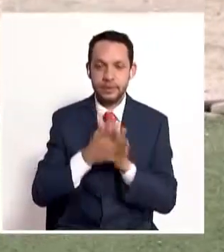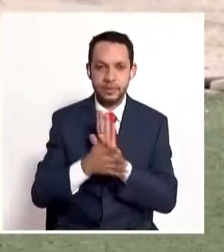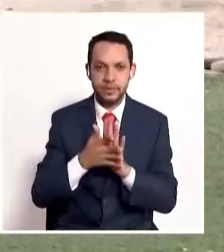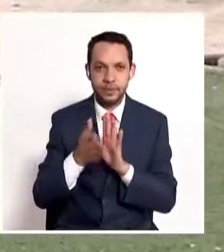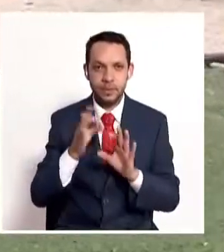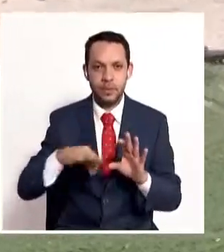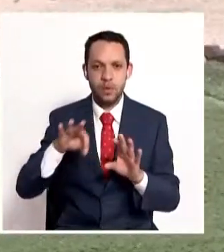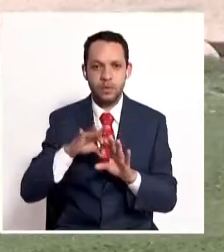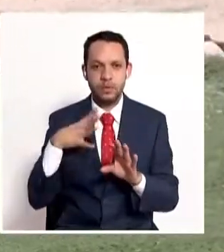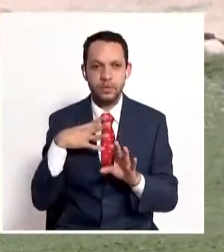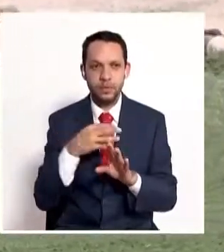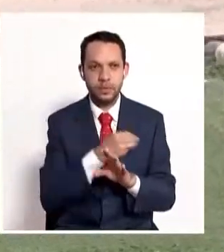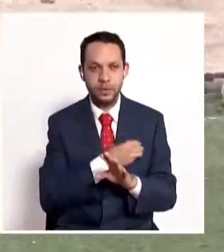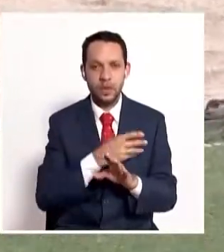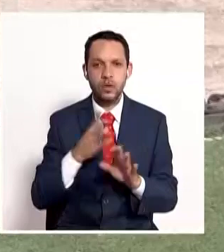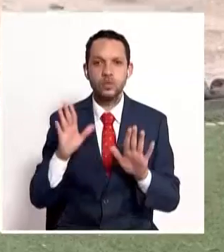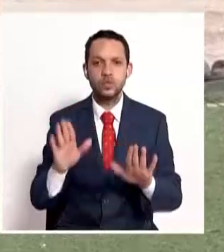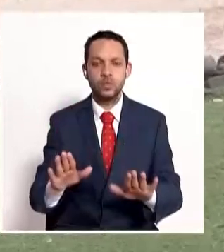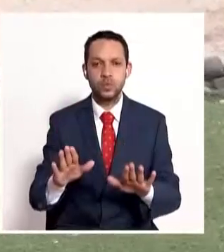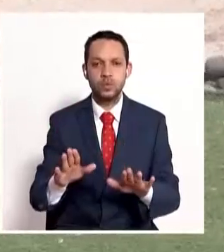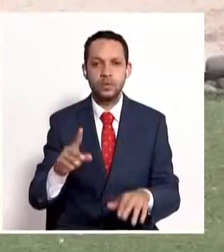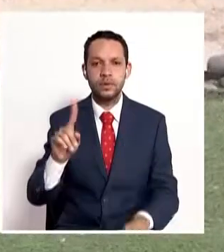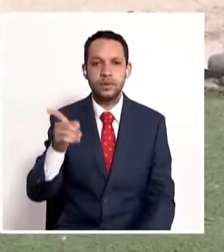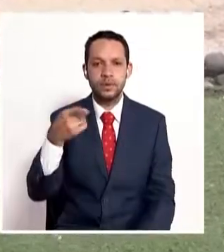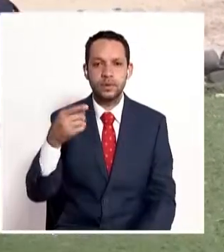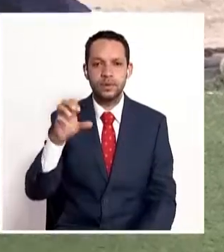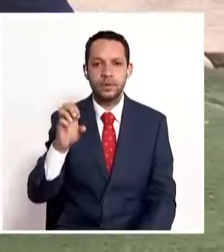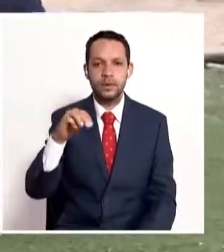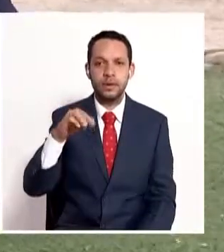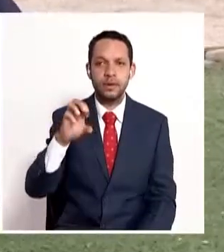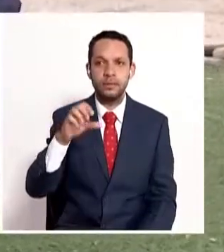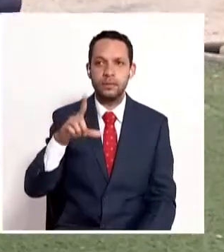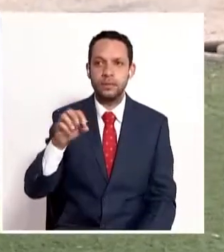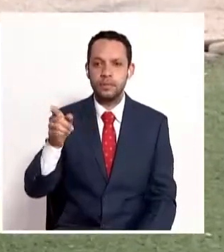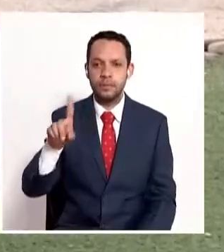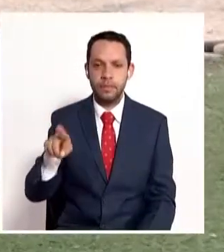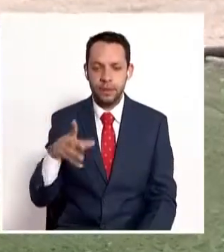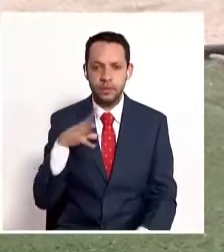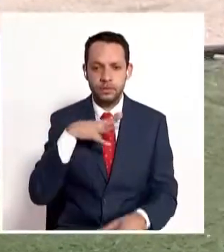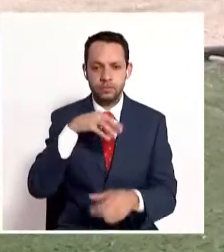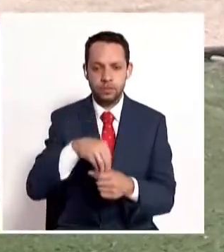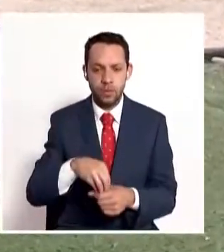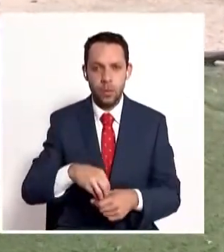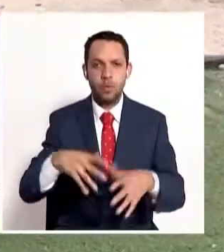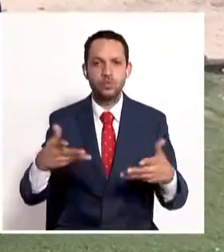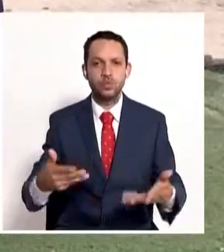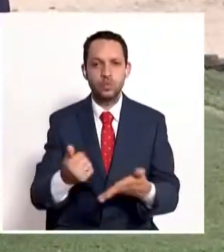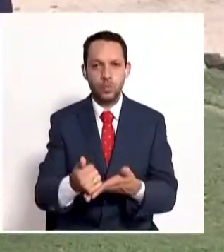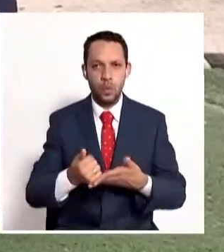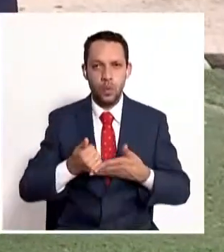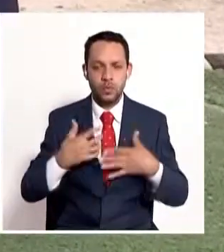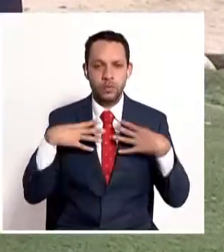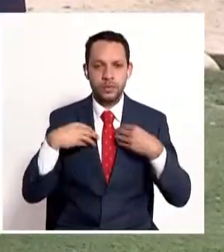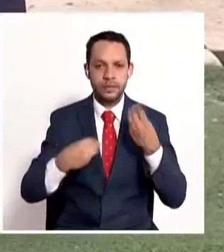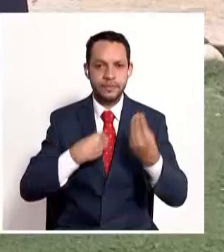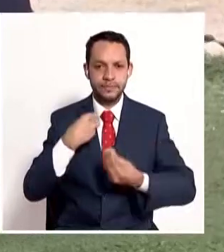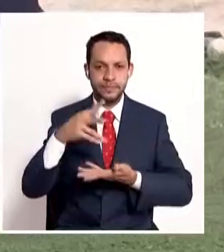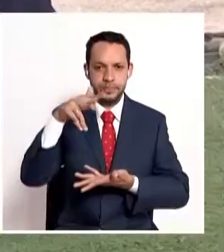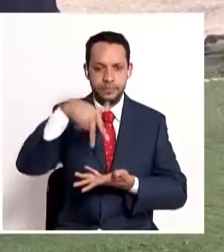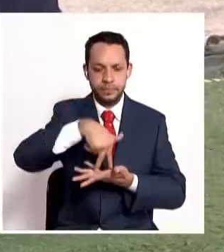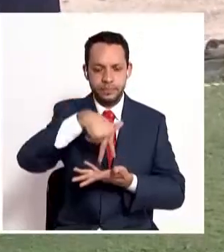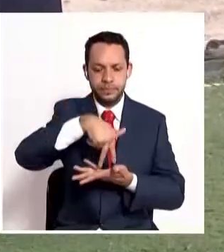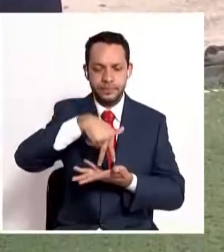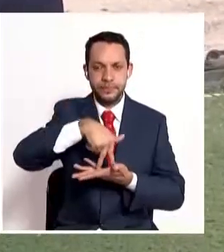que es lo que llamamos los gemelos aunque realmente se llaman rastros sólidos lo que vamos a hacer y es muy importante en la posición es